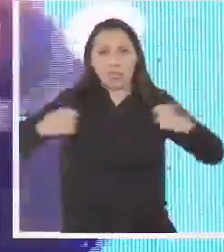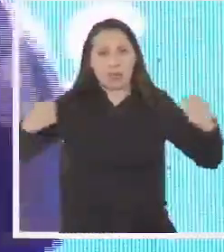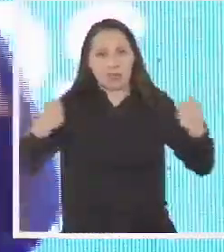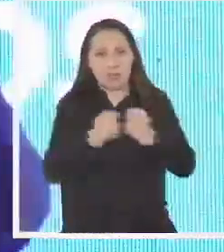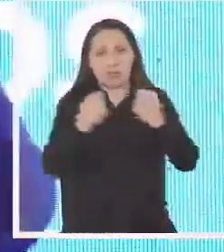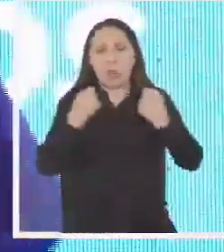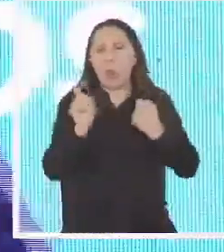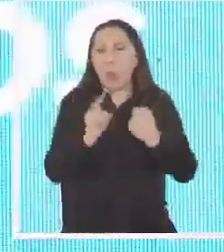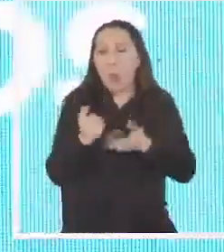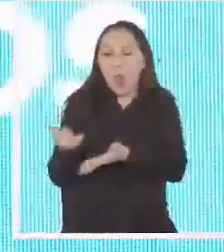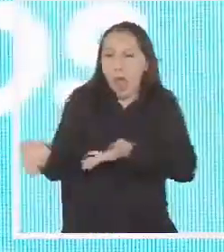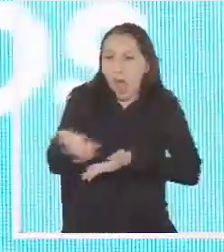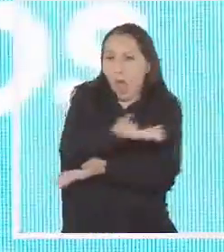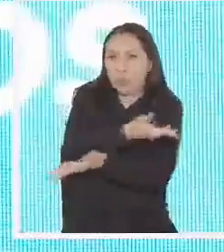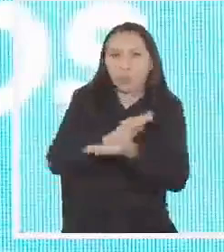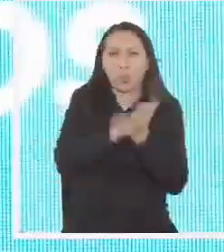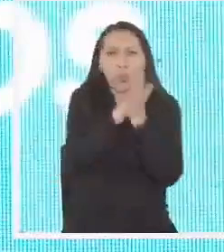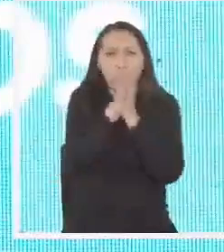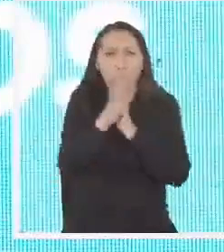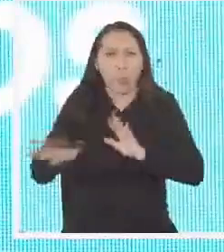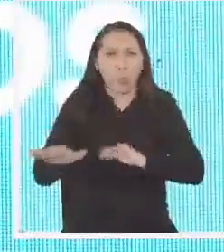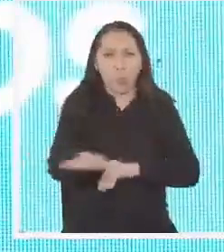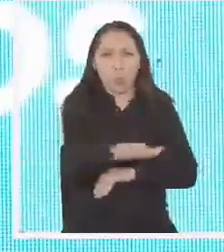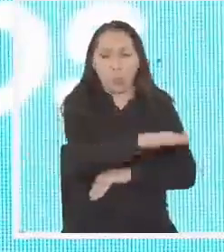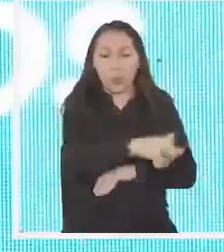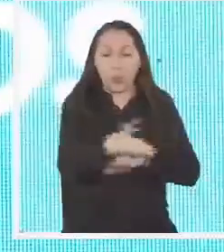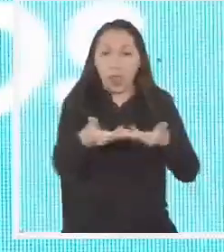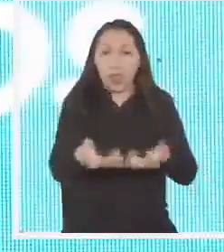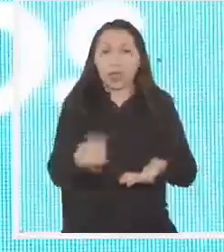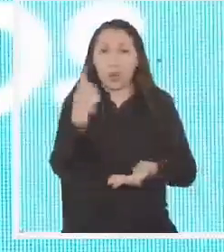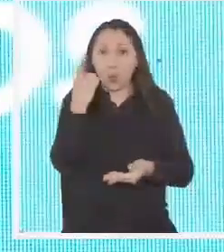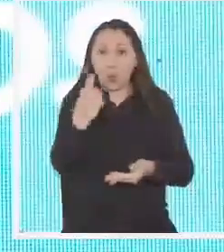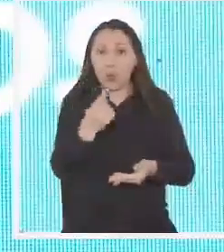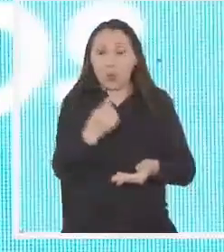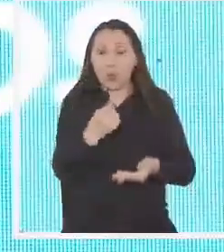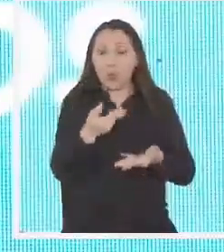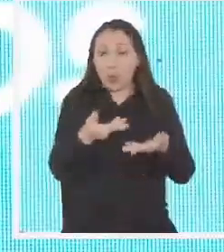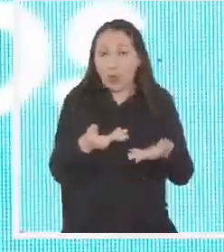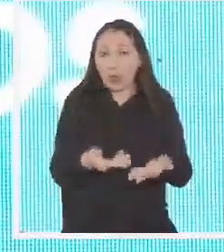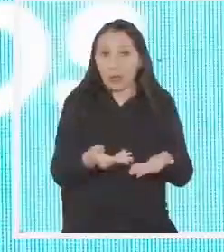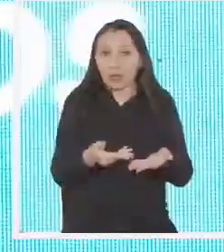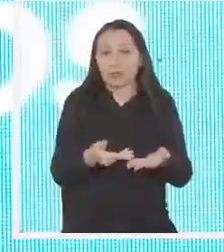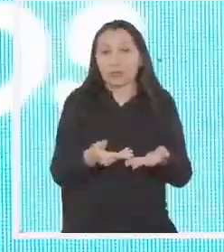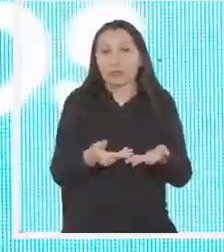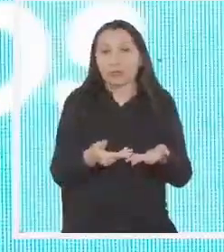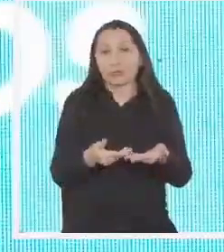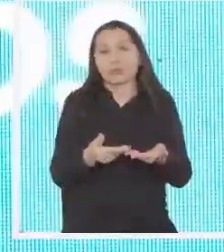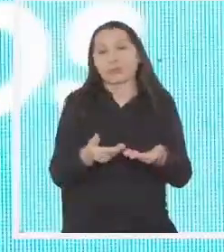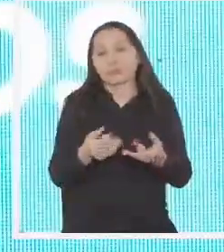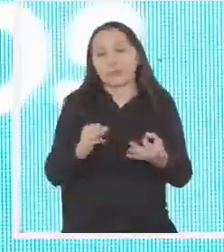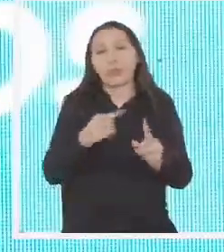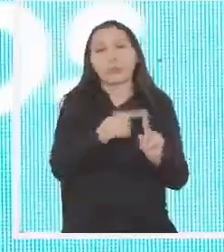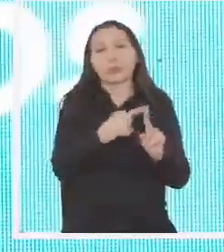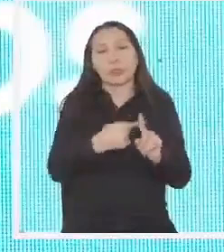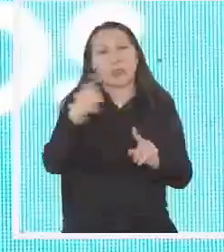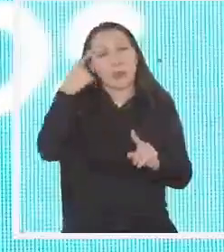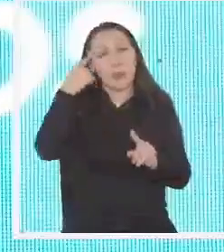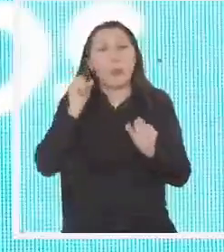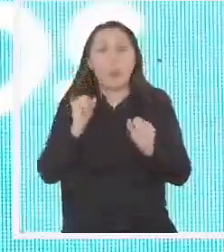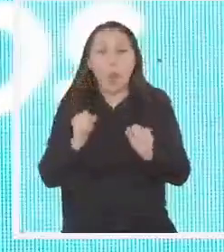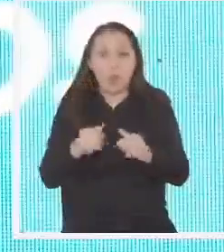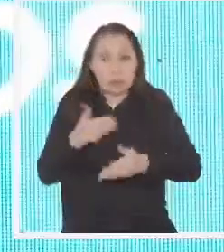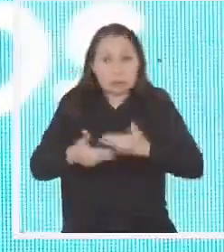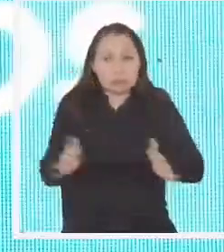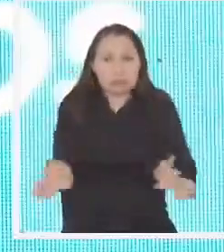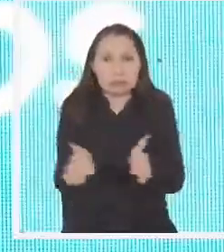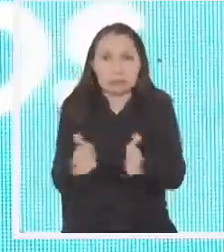sino colaboración entre todos los sectores. Y acá hay un sector que nos está, para ponerlo en positivo, que puede empujar un poquito